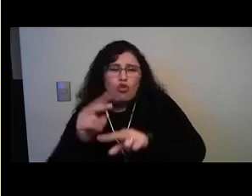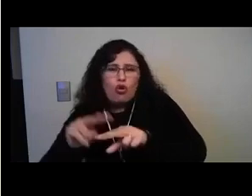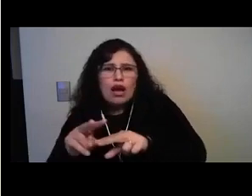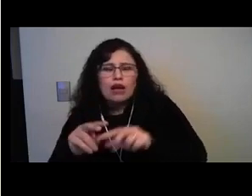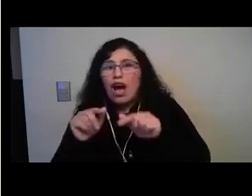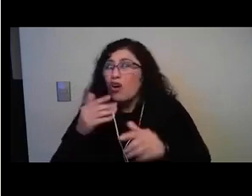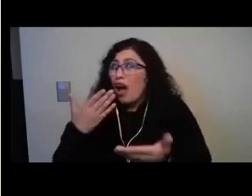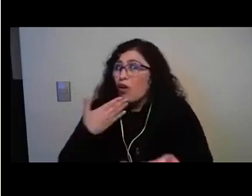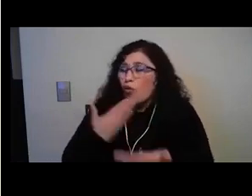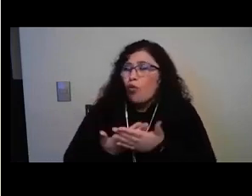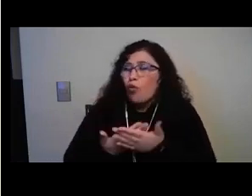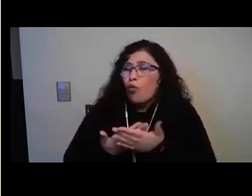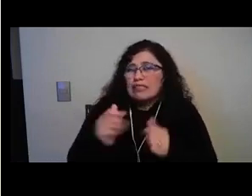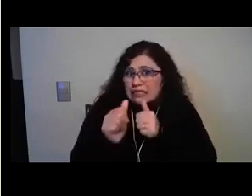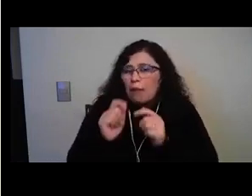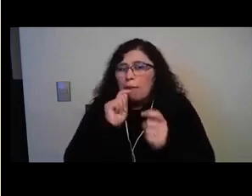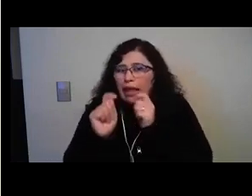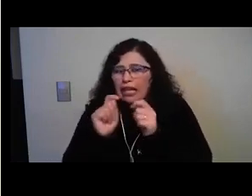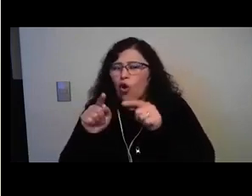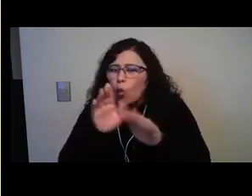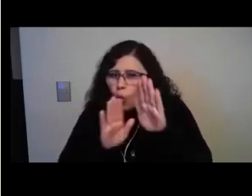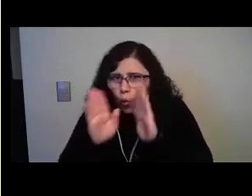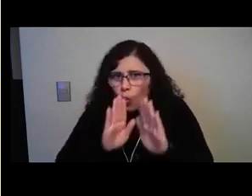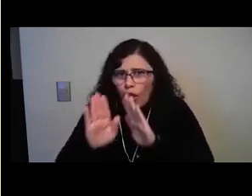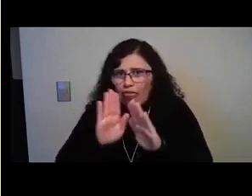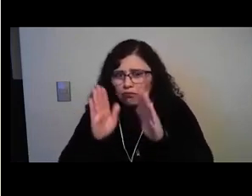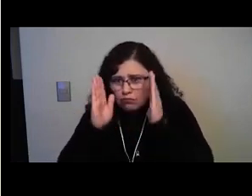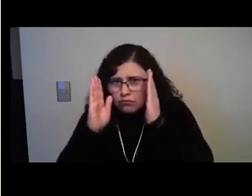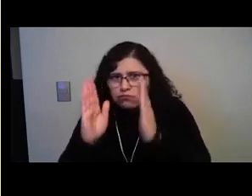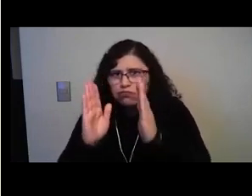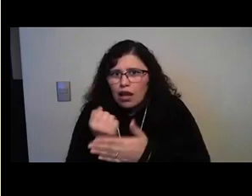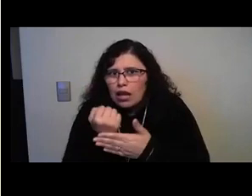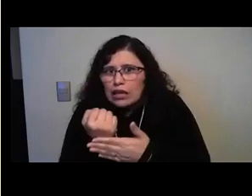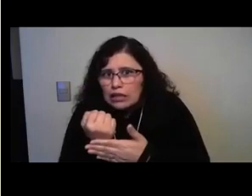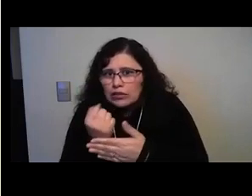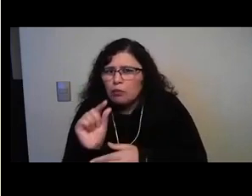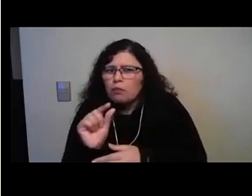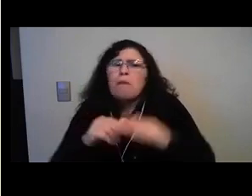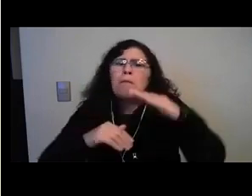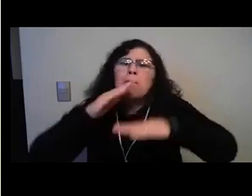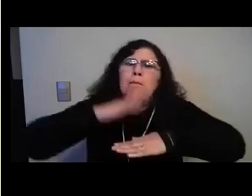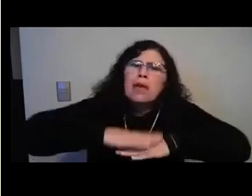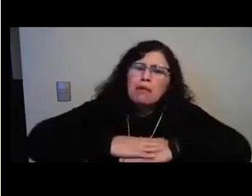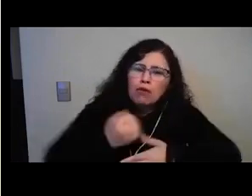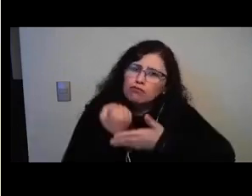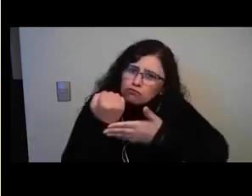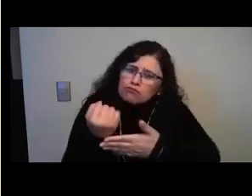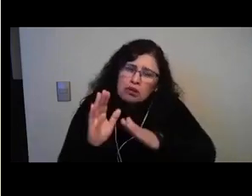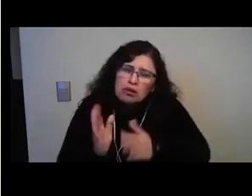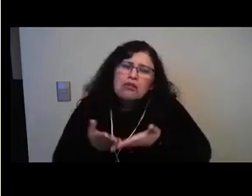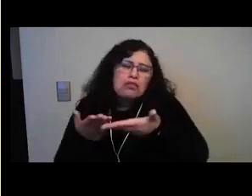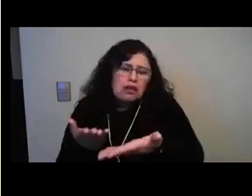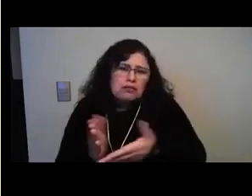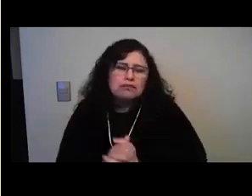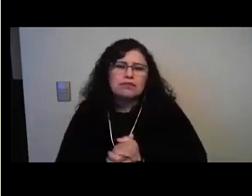algún riesgo, ¿cierto? Estar atento a esos riesgos, ¿ya? Y entregarle la asistencia mínima o moderada si fuese necesario,